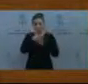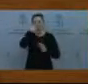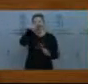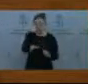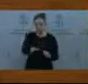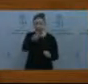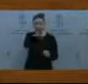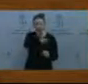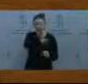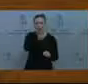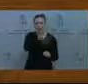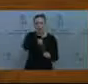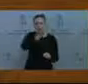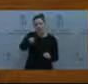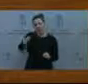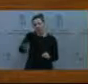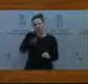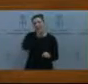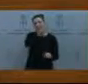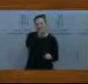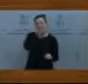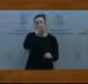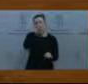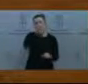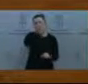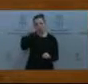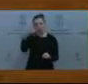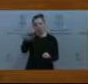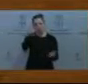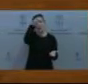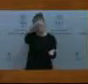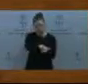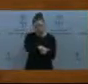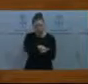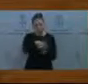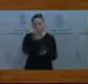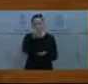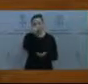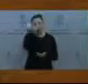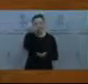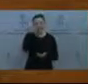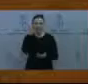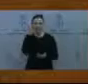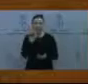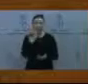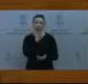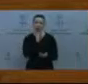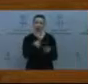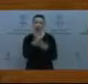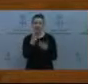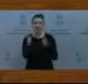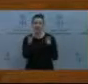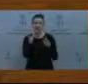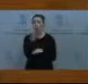315 euros por un niño o una niña de 0 a 3 años. Nos parecía